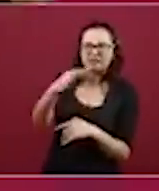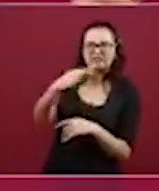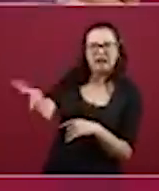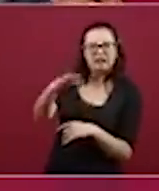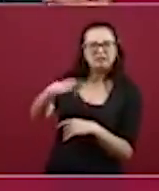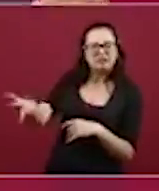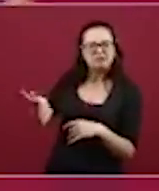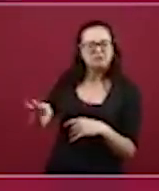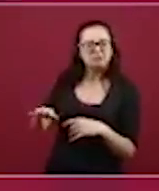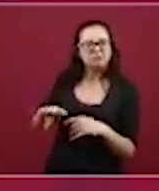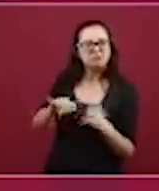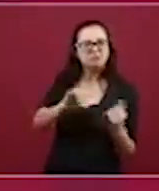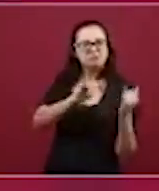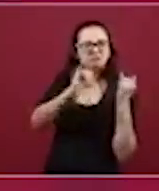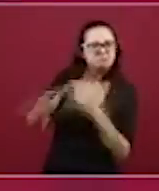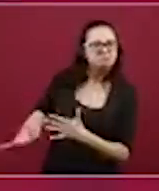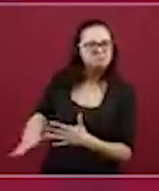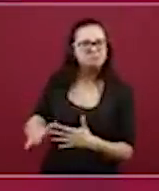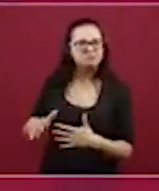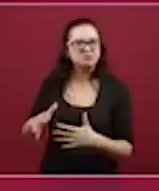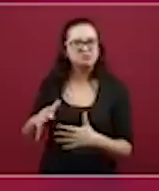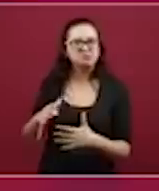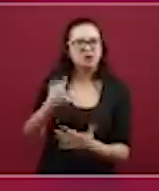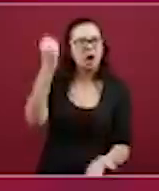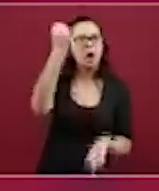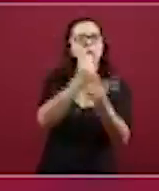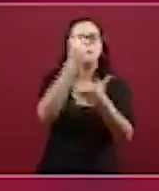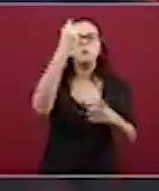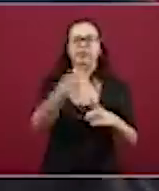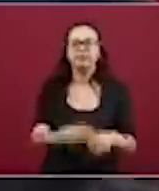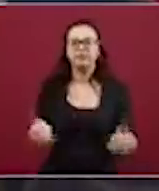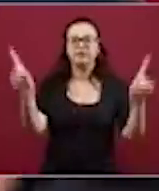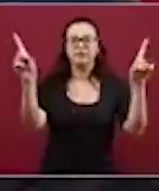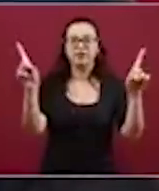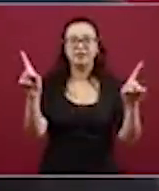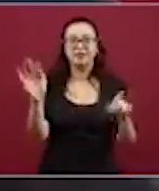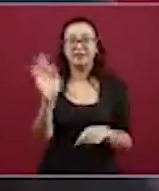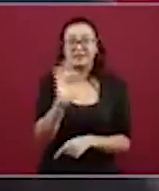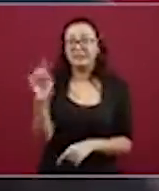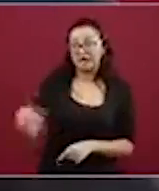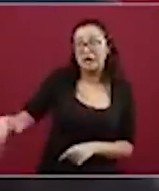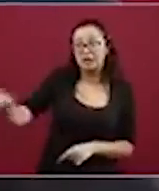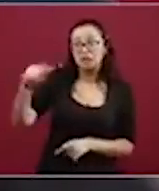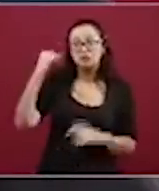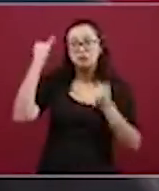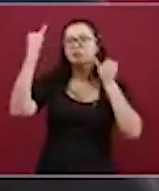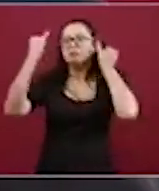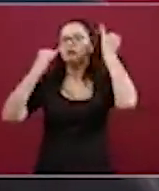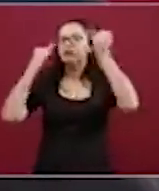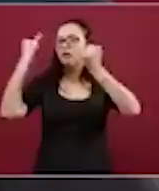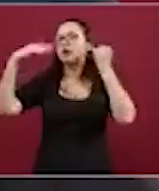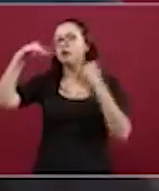y no van a aprobar lo que queremos. Pueden estar pensando eso.